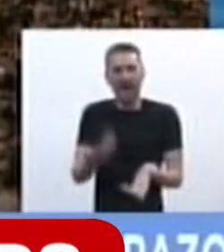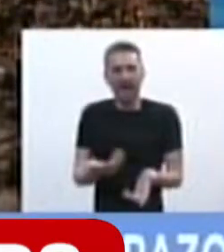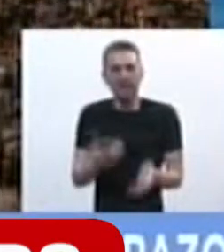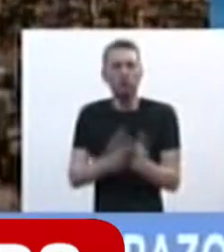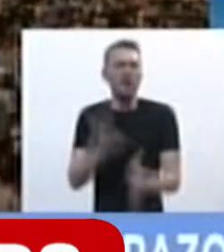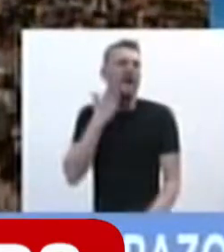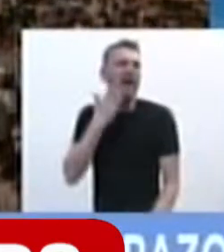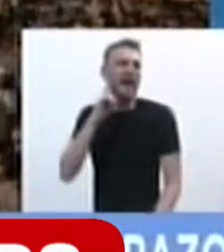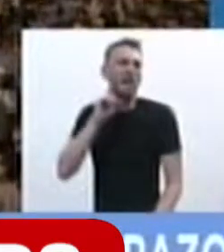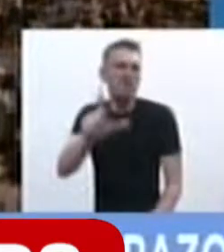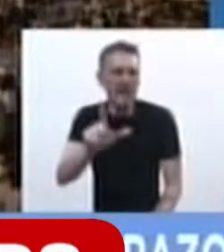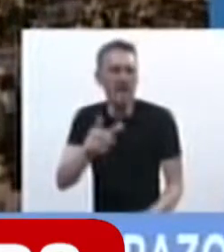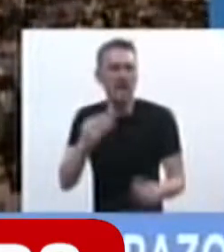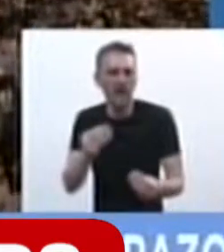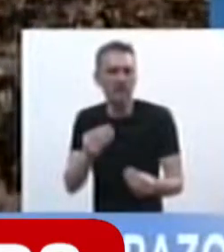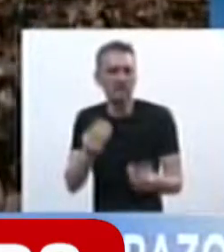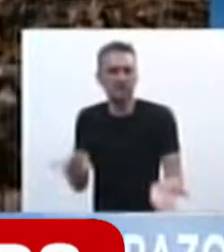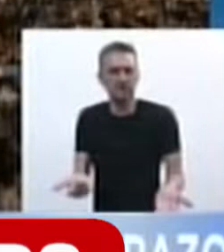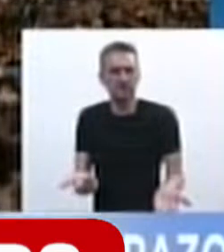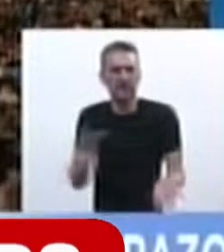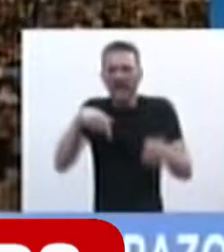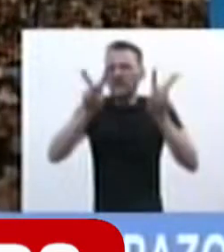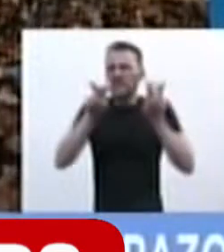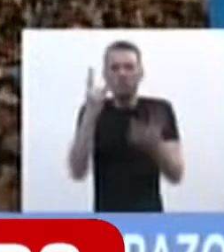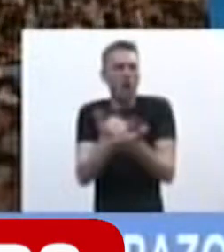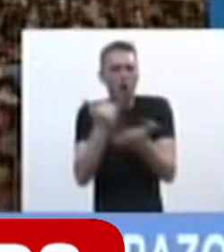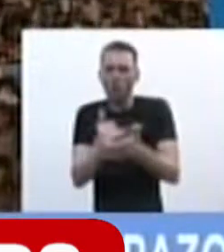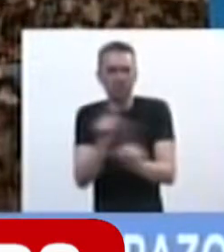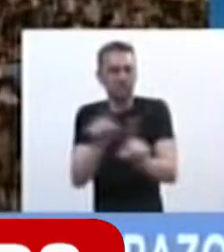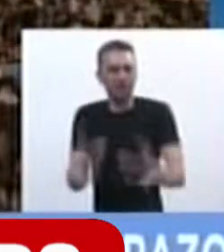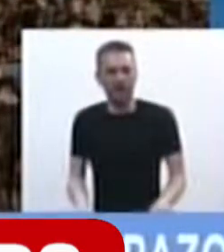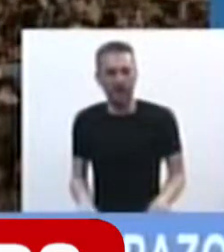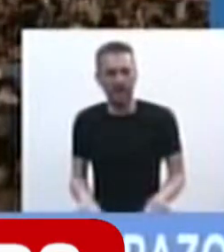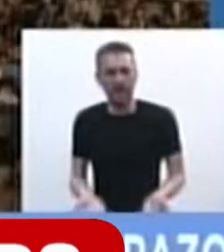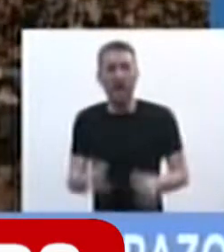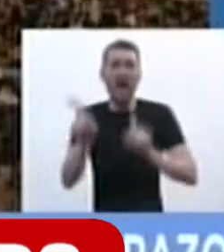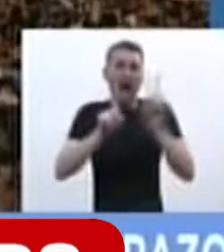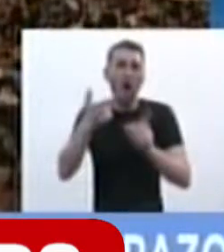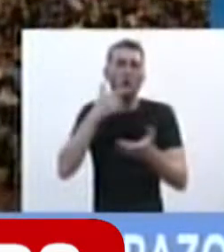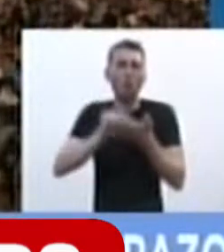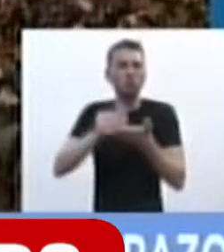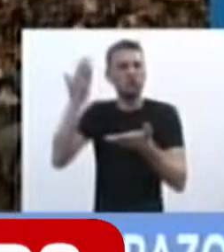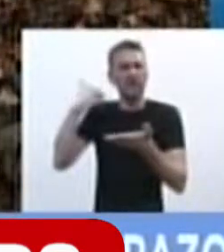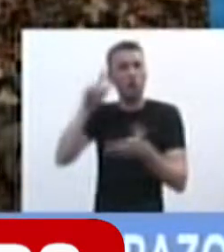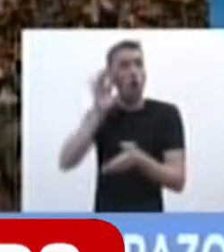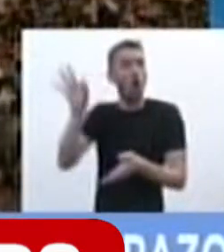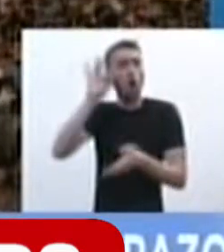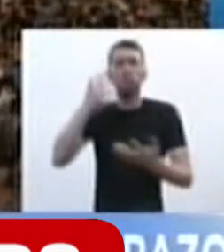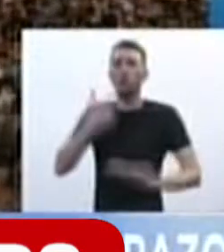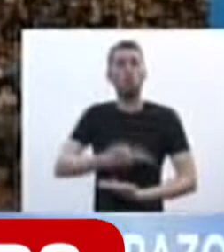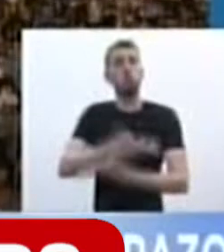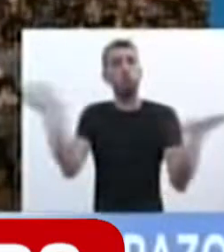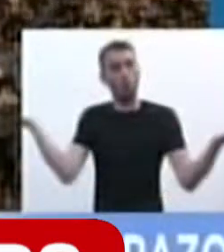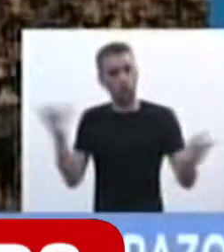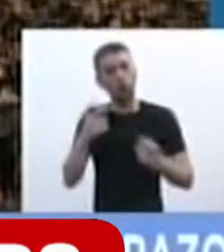la hipocresía que rodea el caso que estamos tratando. Algún senador opinó